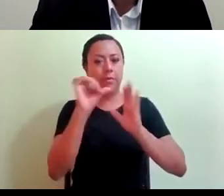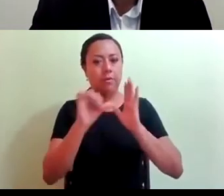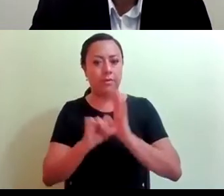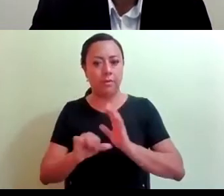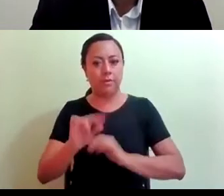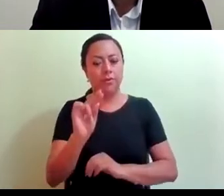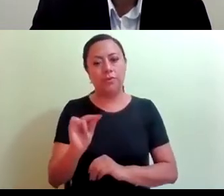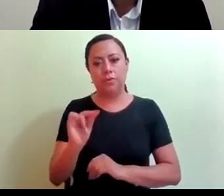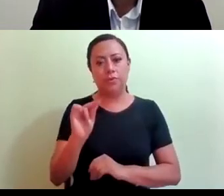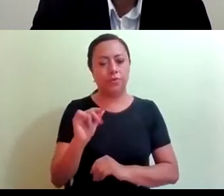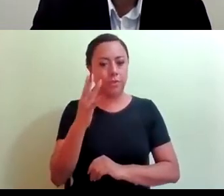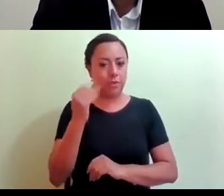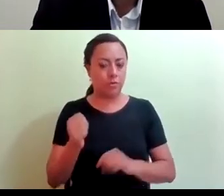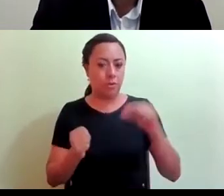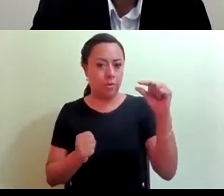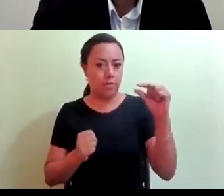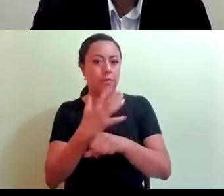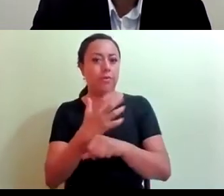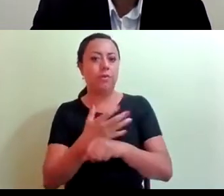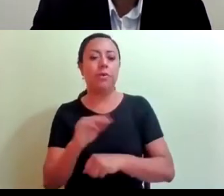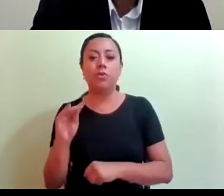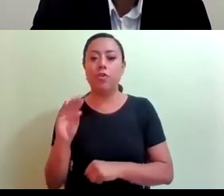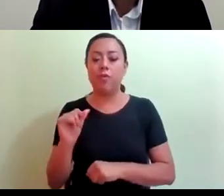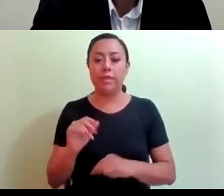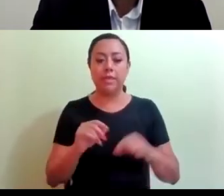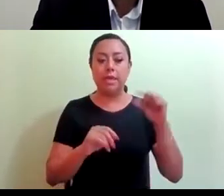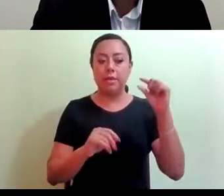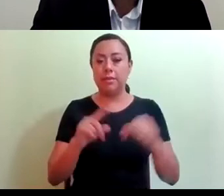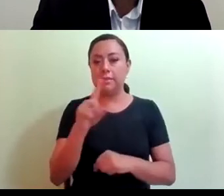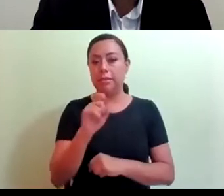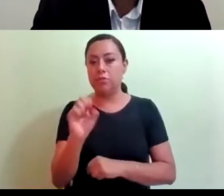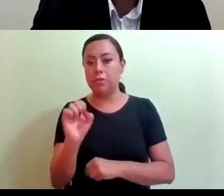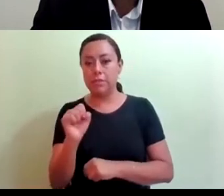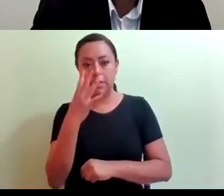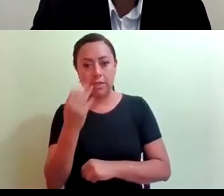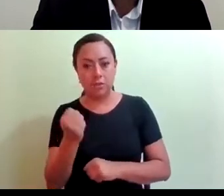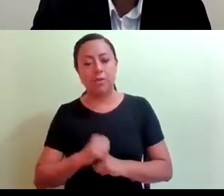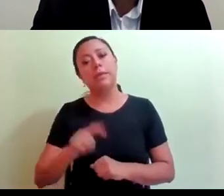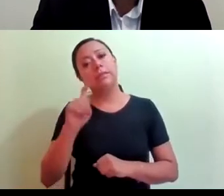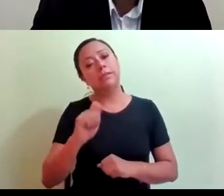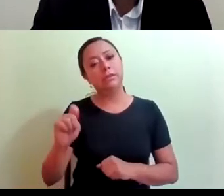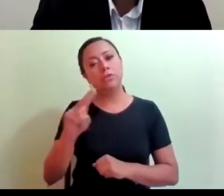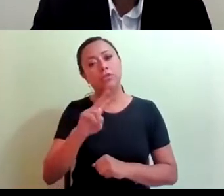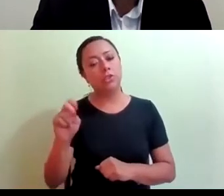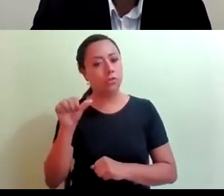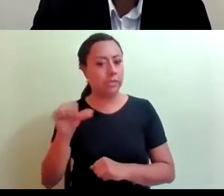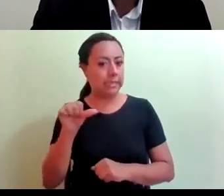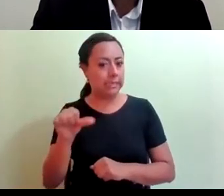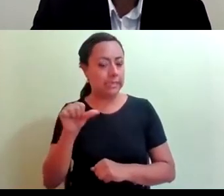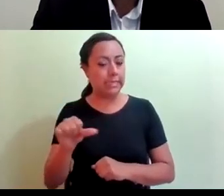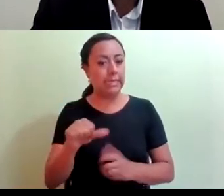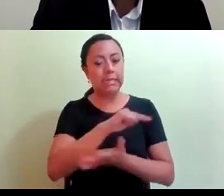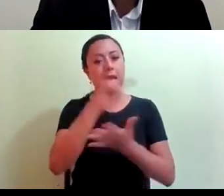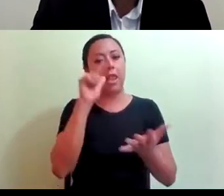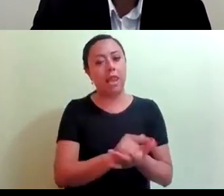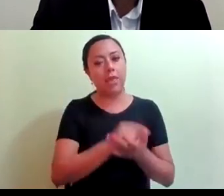párrafo quinto, 90, 169 y 173, 185 y 216 de la Ley de Transparencia,